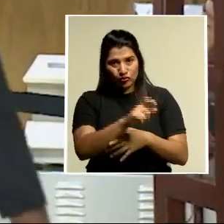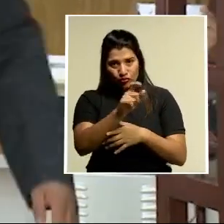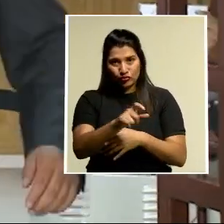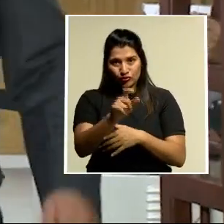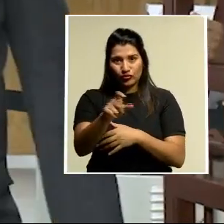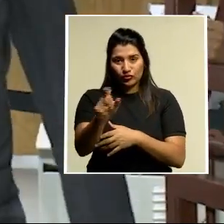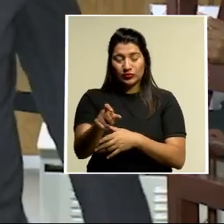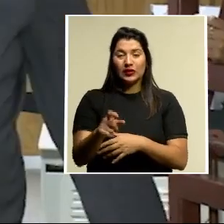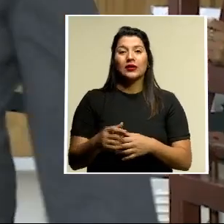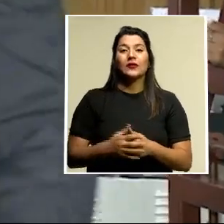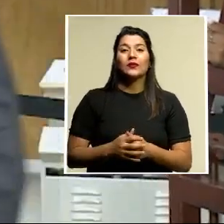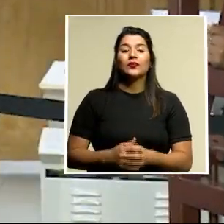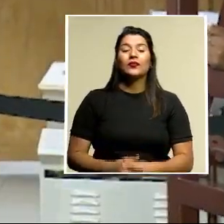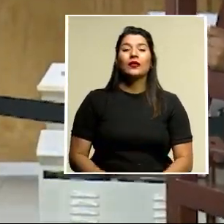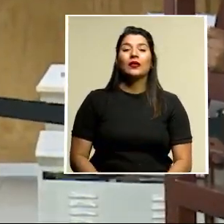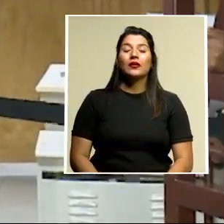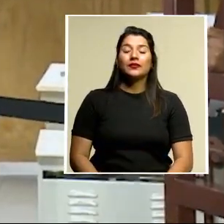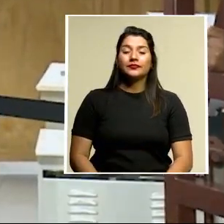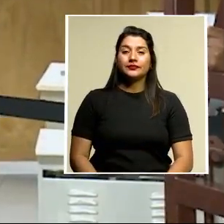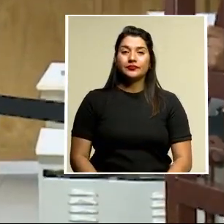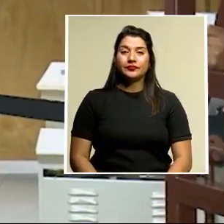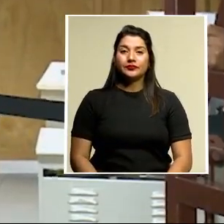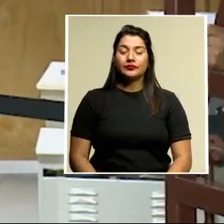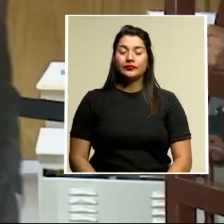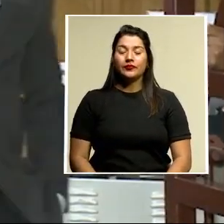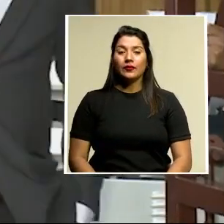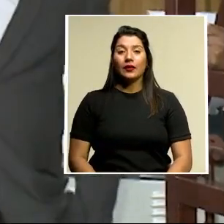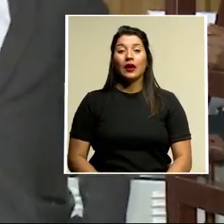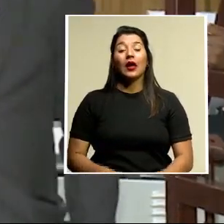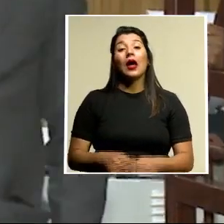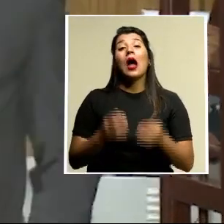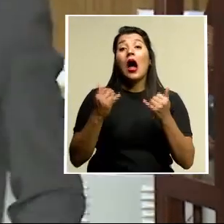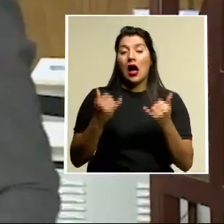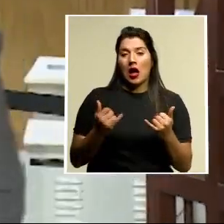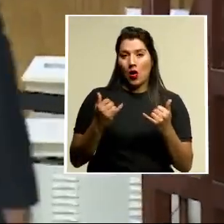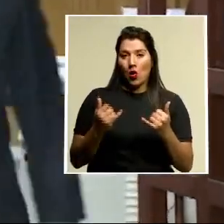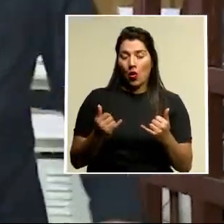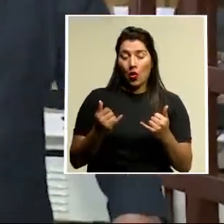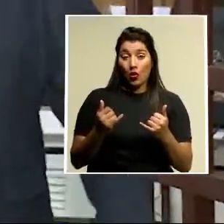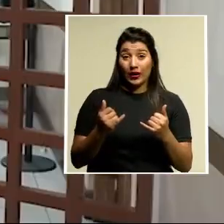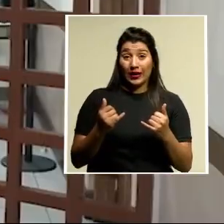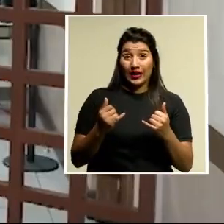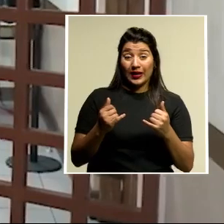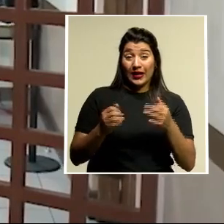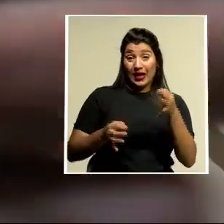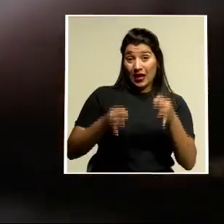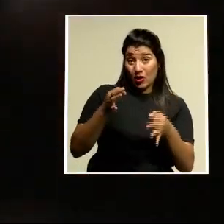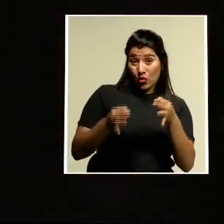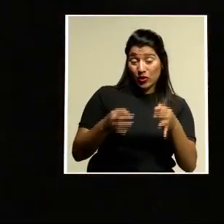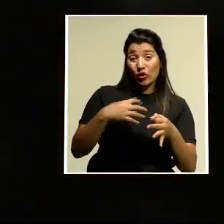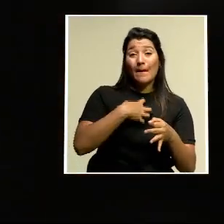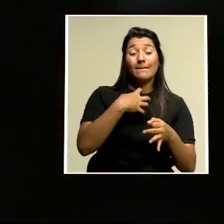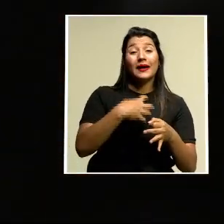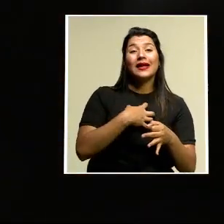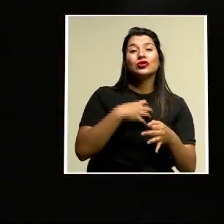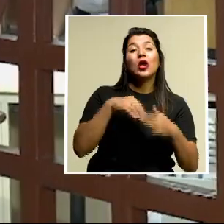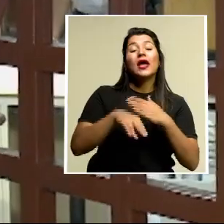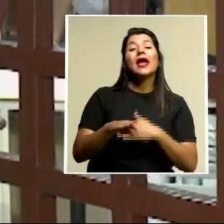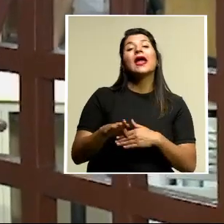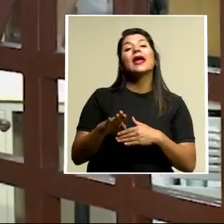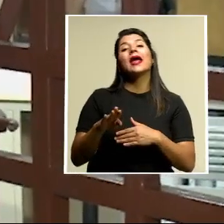ejemplo, que se señalen fechas para el inicio de debates. Son elementos que se plantean sobre las posibles reformas